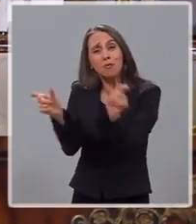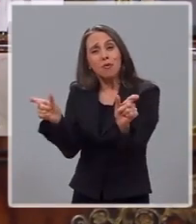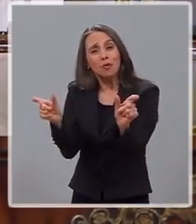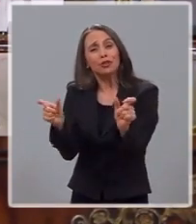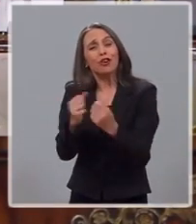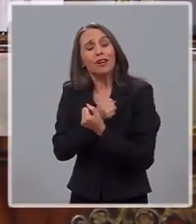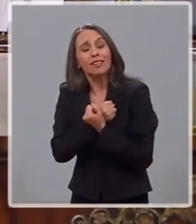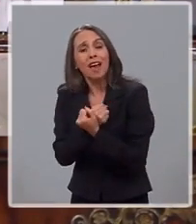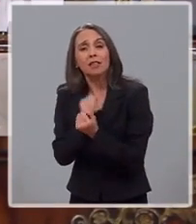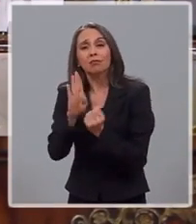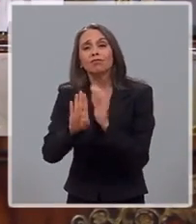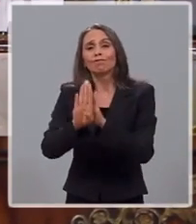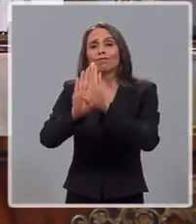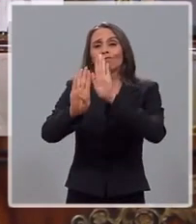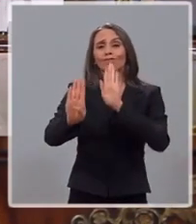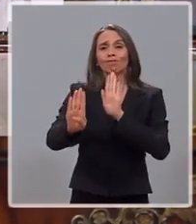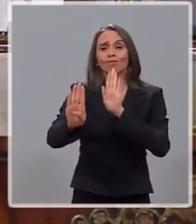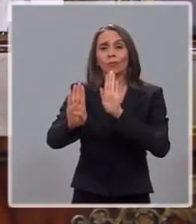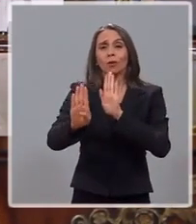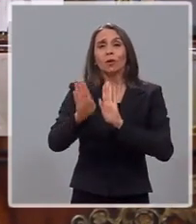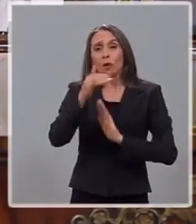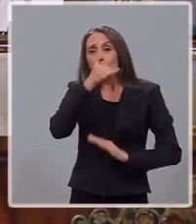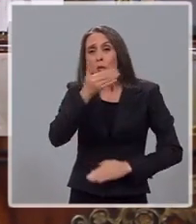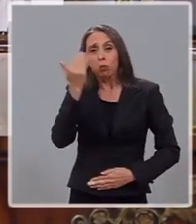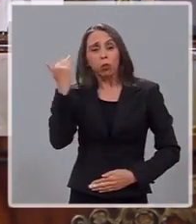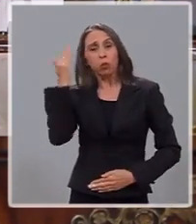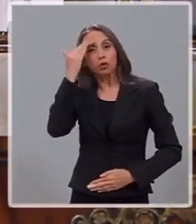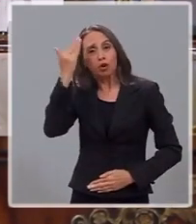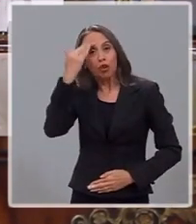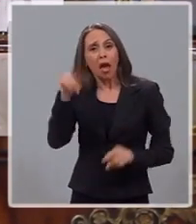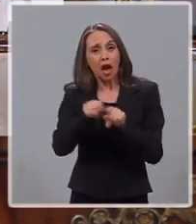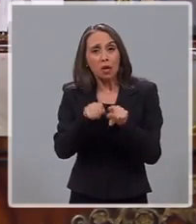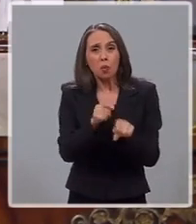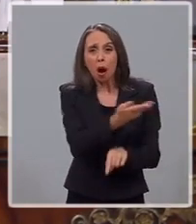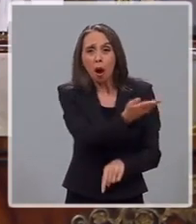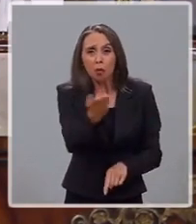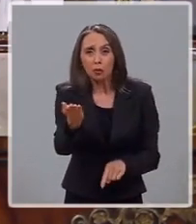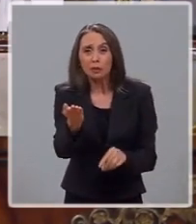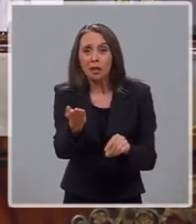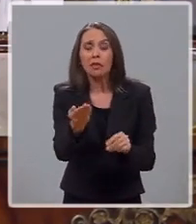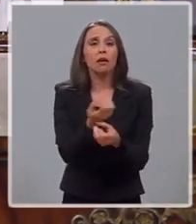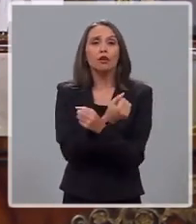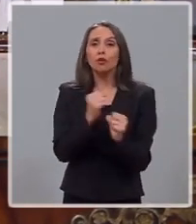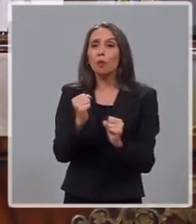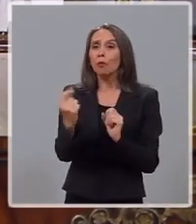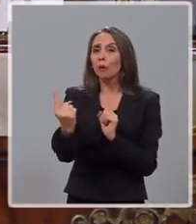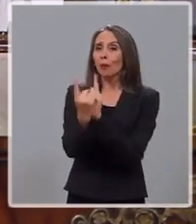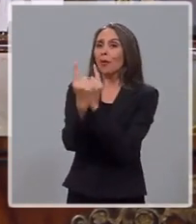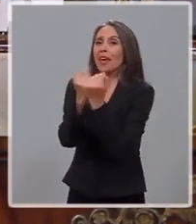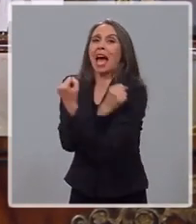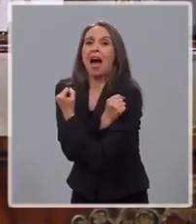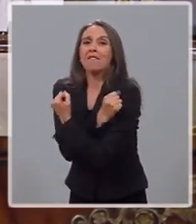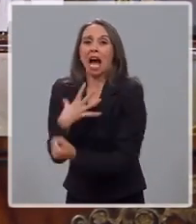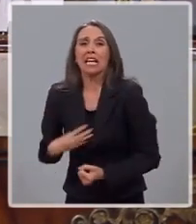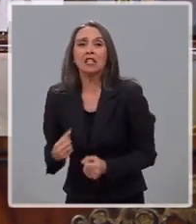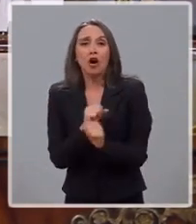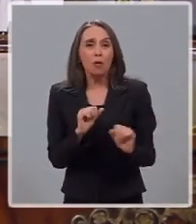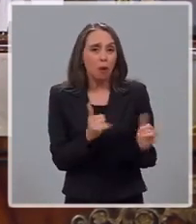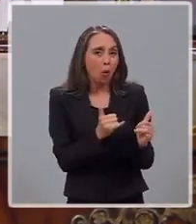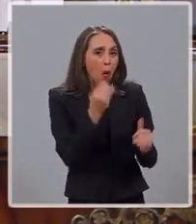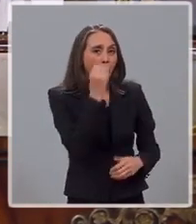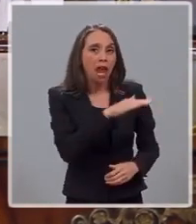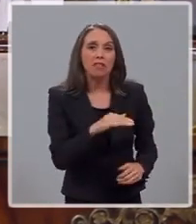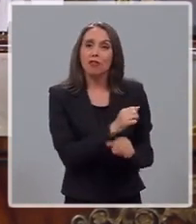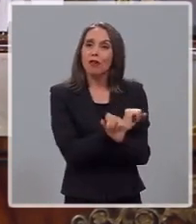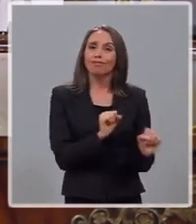nuestros seres queridos hace muchos días que al igual que muchos de ustedes no hemos podido abrazar a nuestros hijos jugar con nuestros